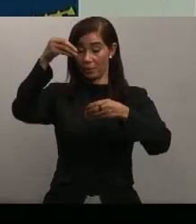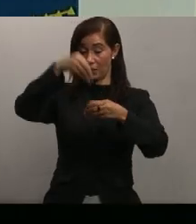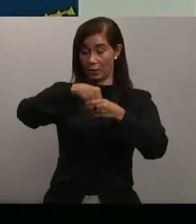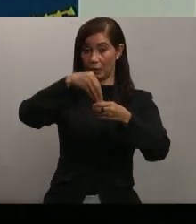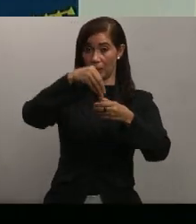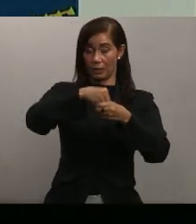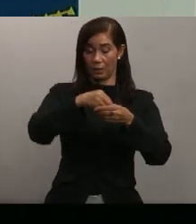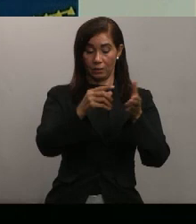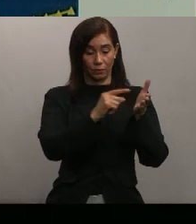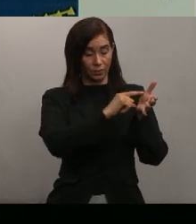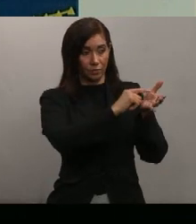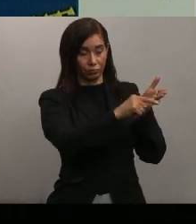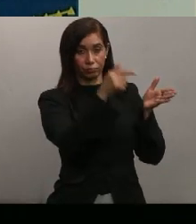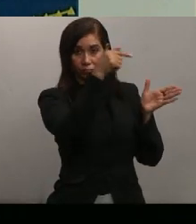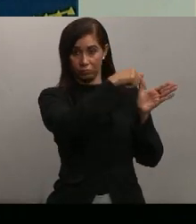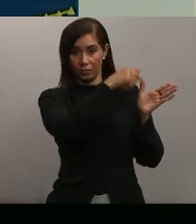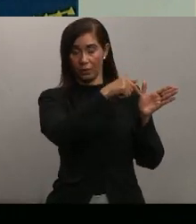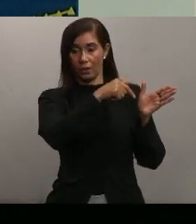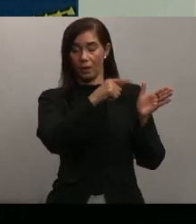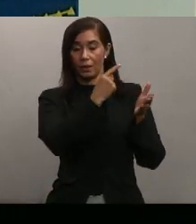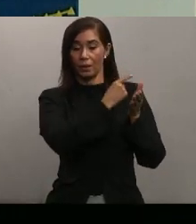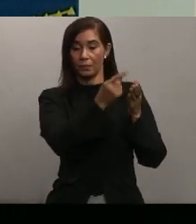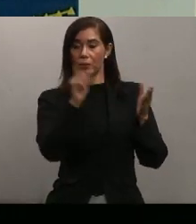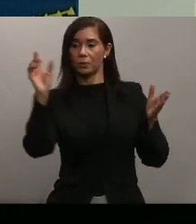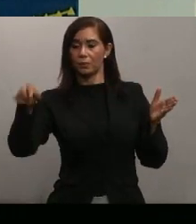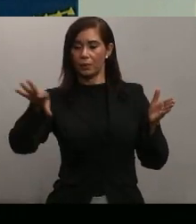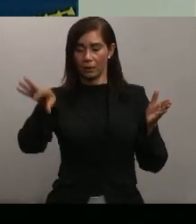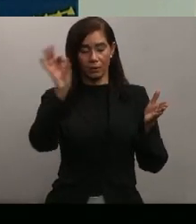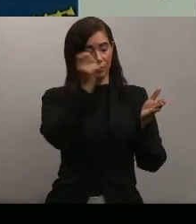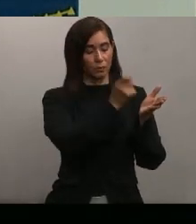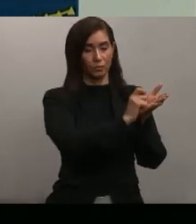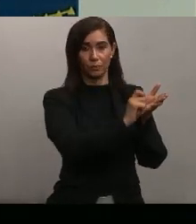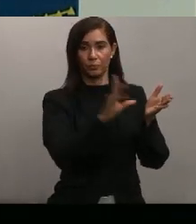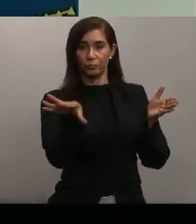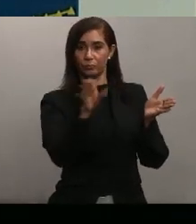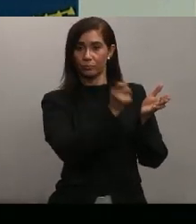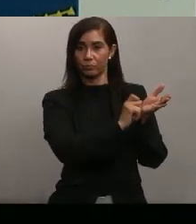esa gráfica que ustedes ven ahí. Ahí efectivamente está,